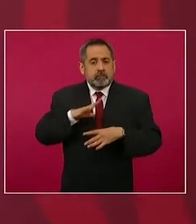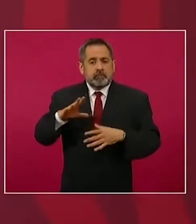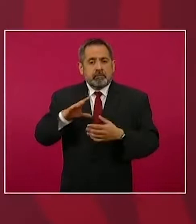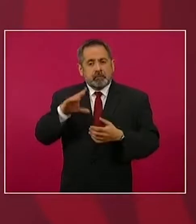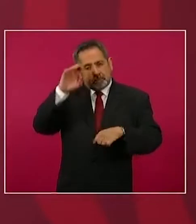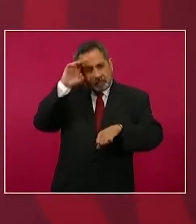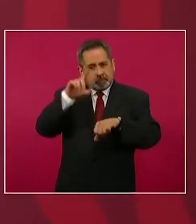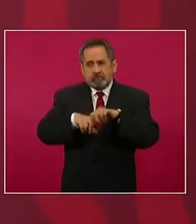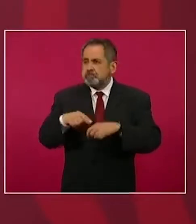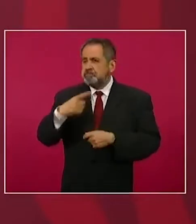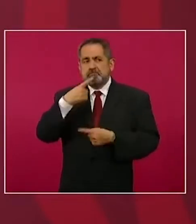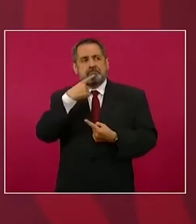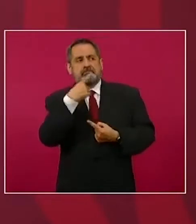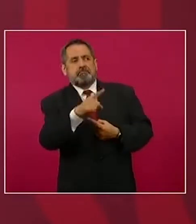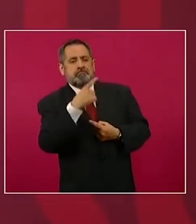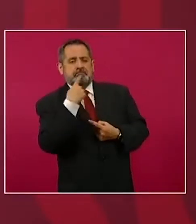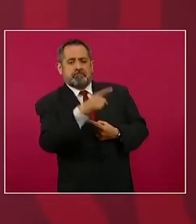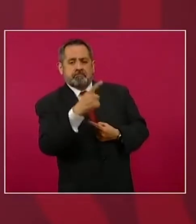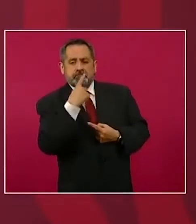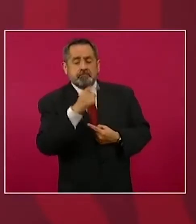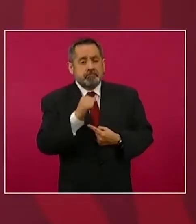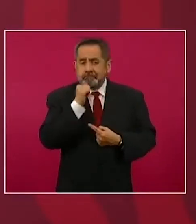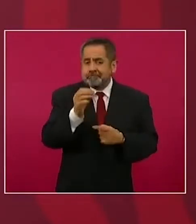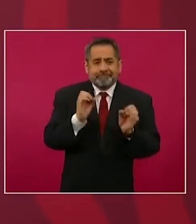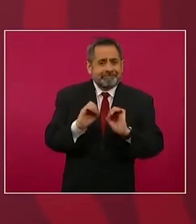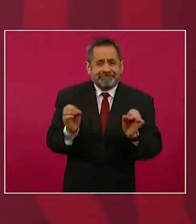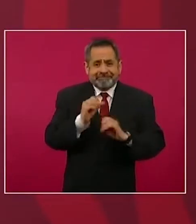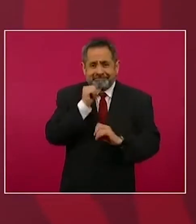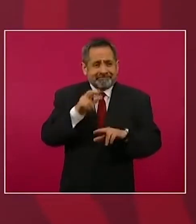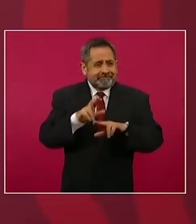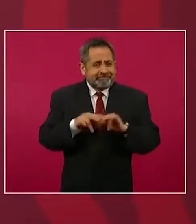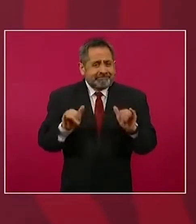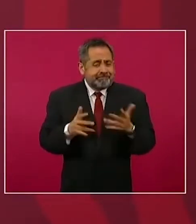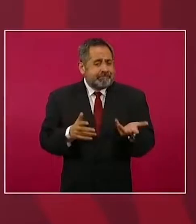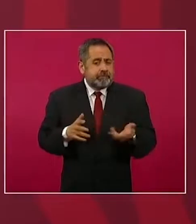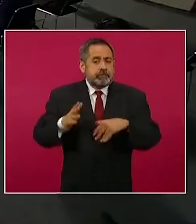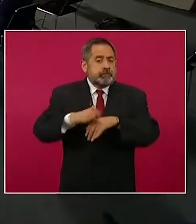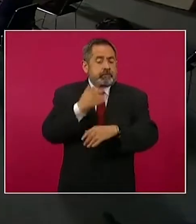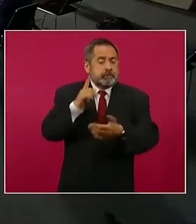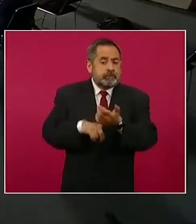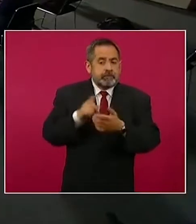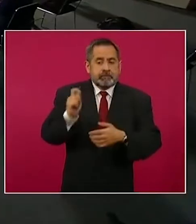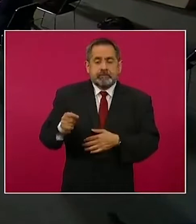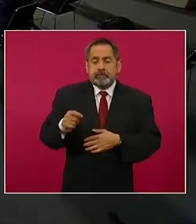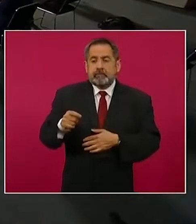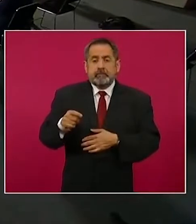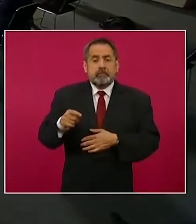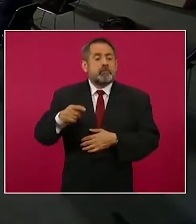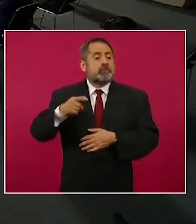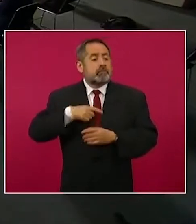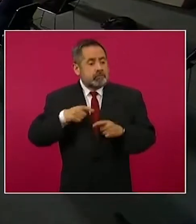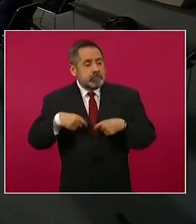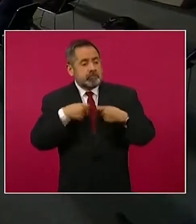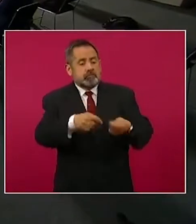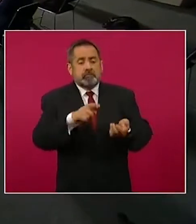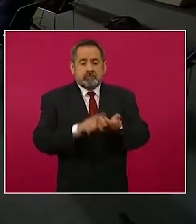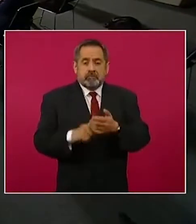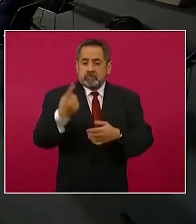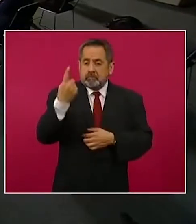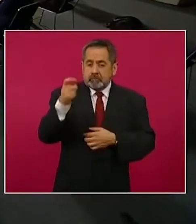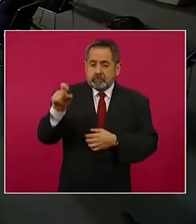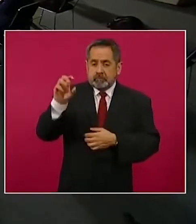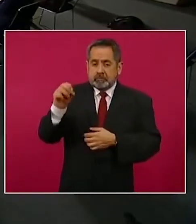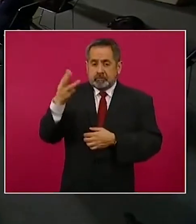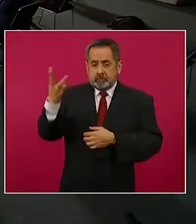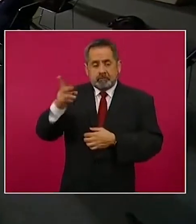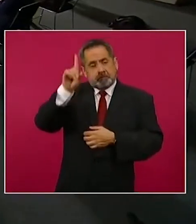estaban regularizando los vuelos lo pude constatar personalmente el problema se concentró en aeroméxico y por consecuencia